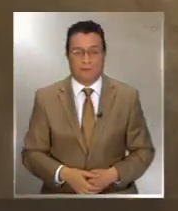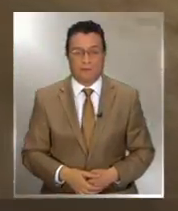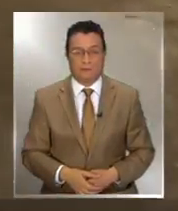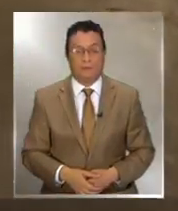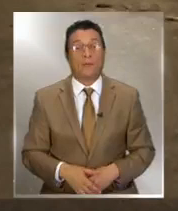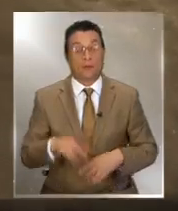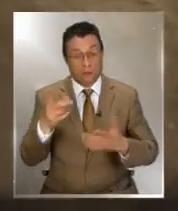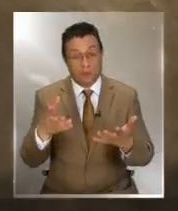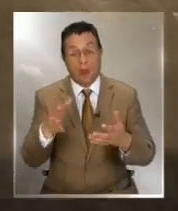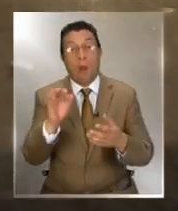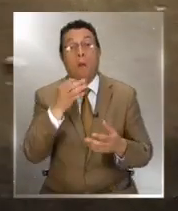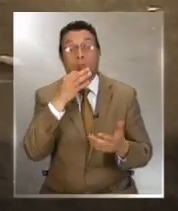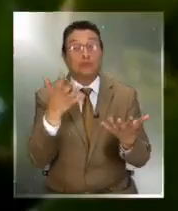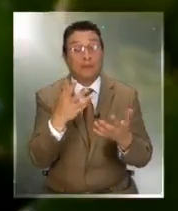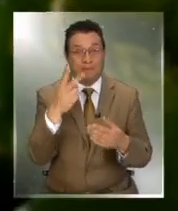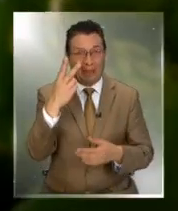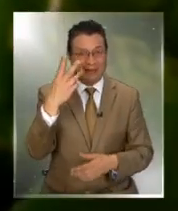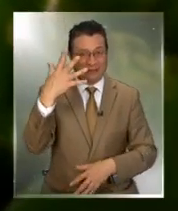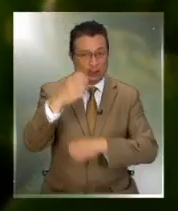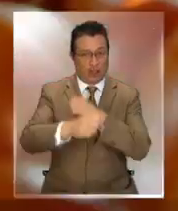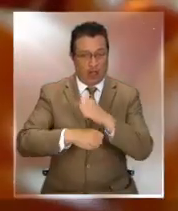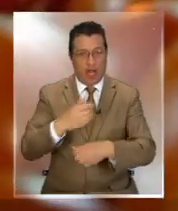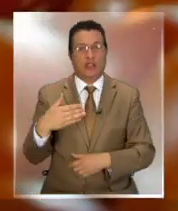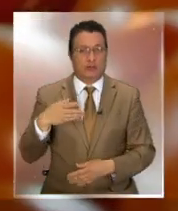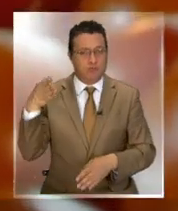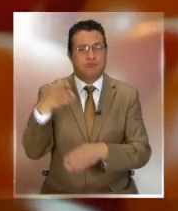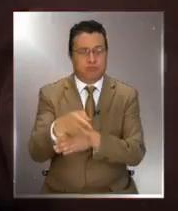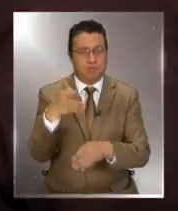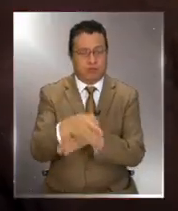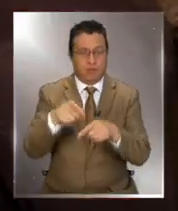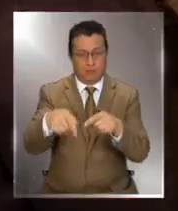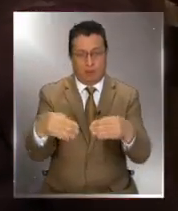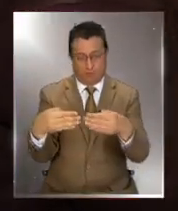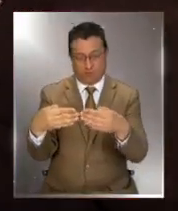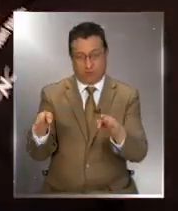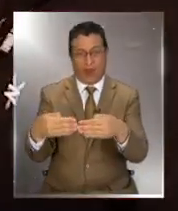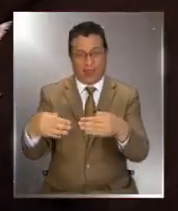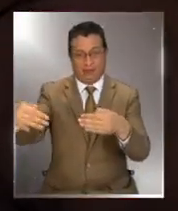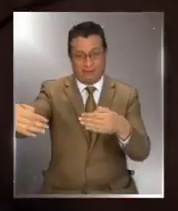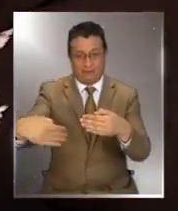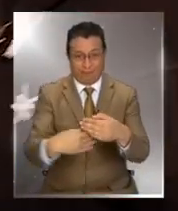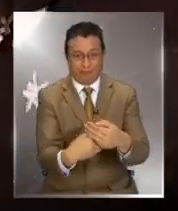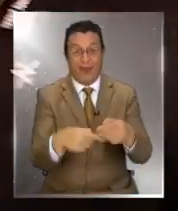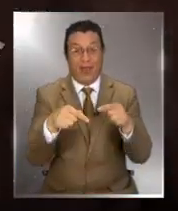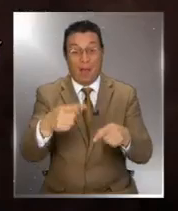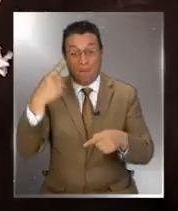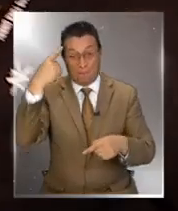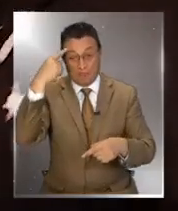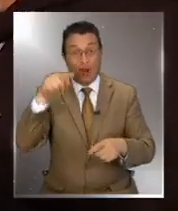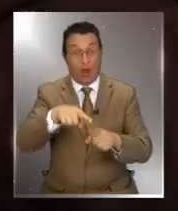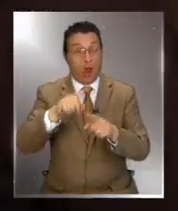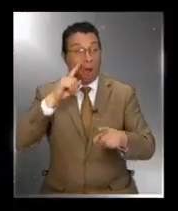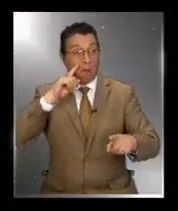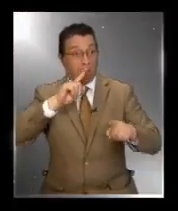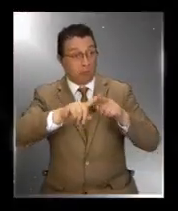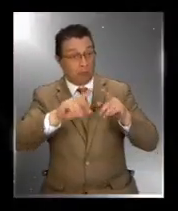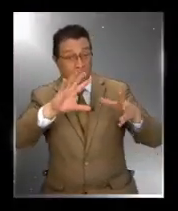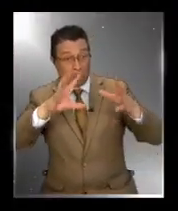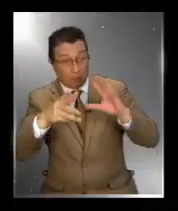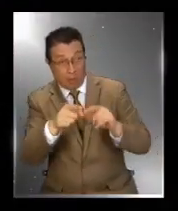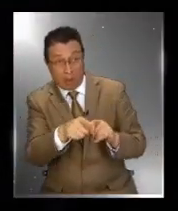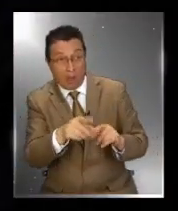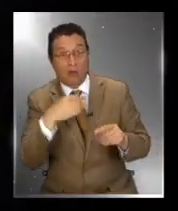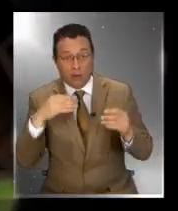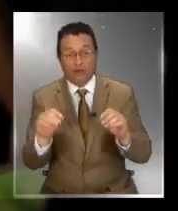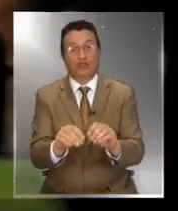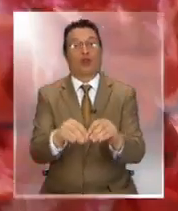Lo dice porque hace 25 años transita por acá. Será la puerta de entrada. Sin embargo, al ser ajenos a este mundo, nos sorprenden